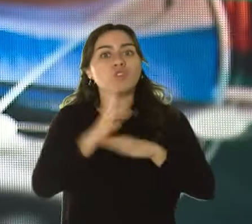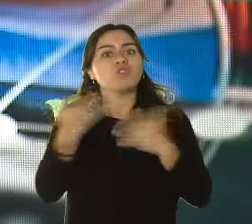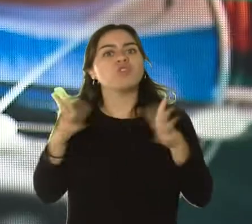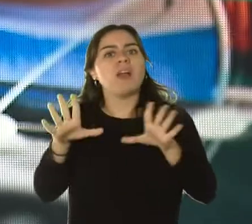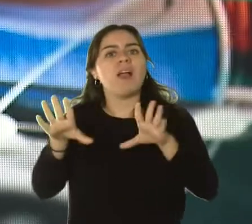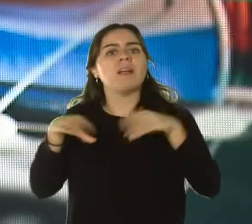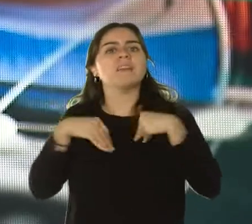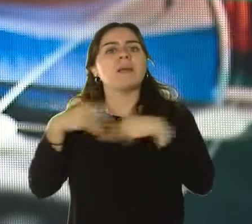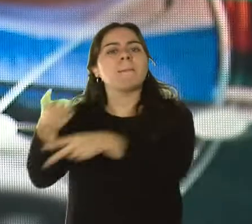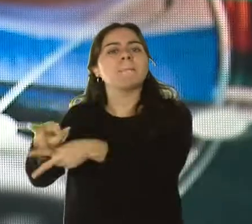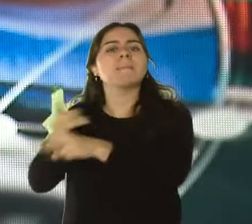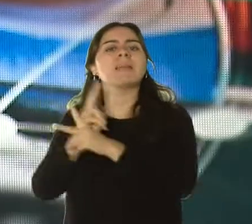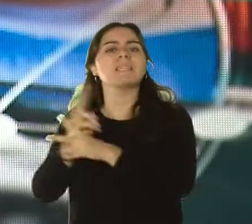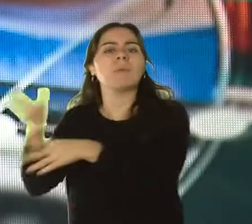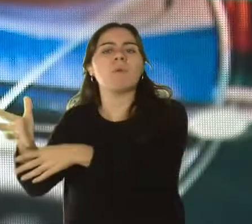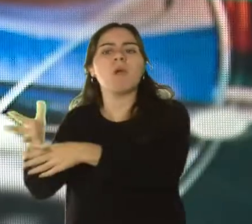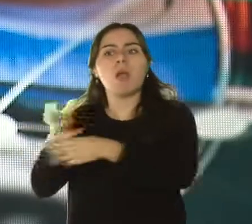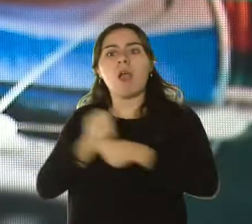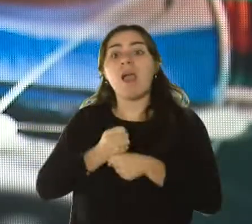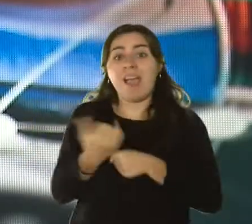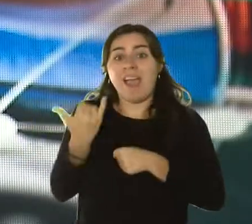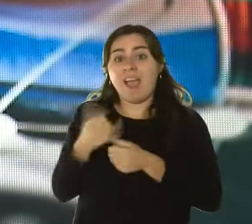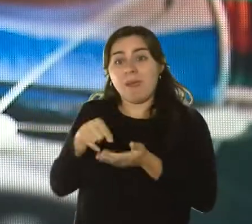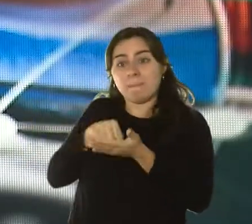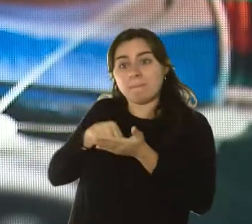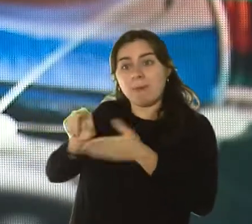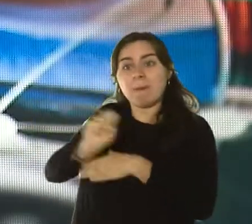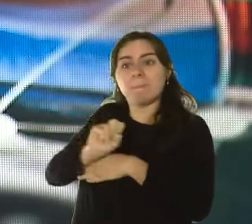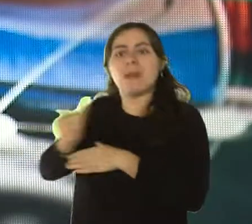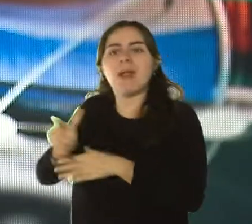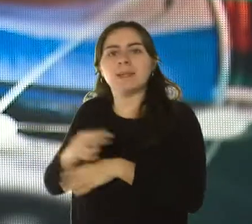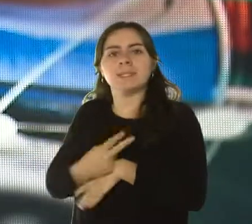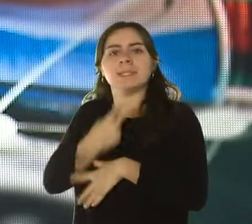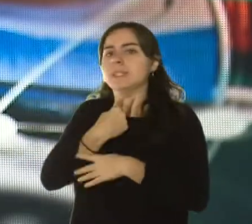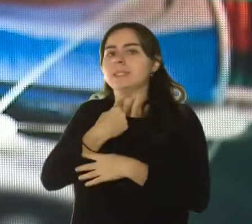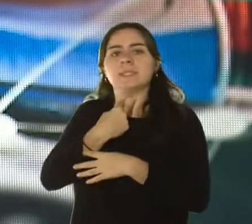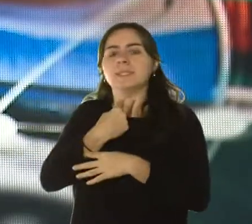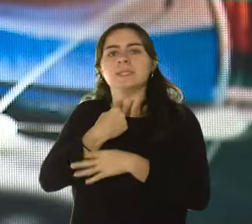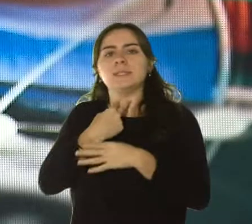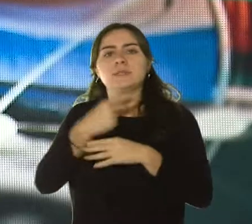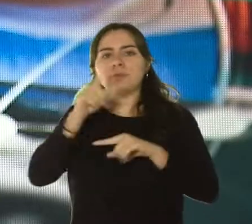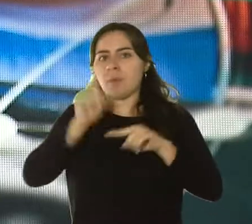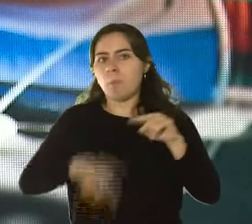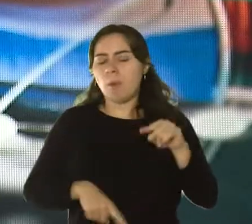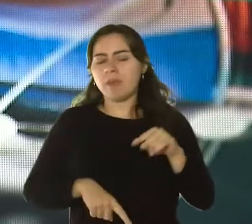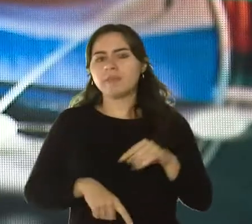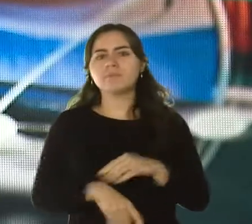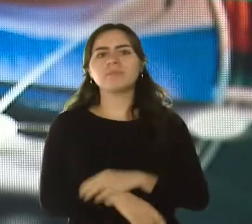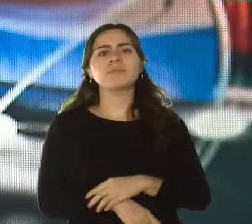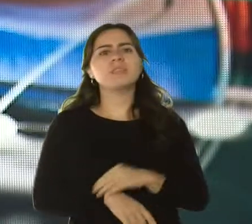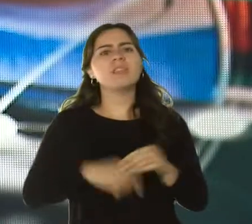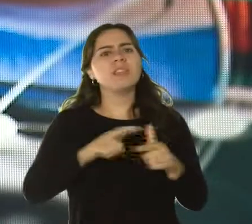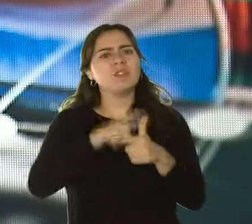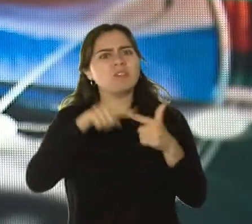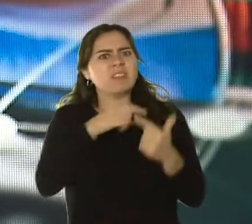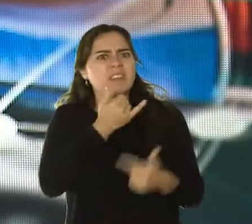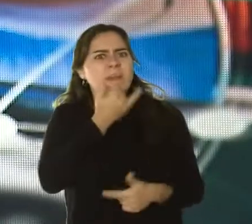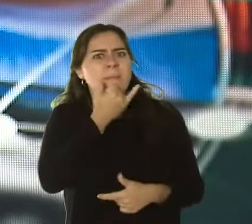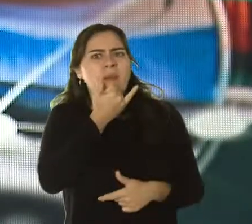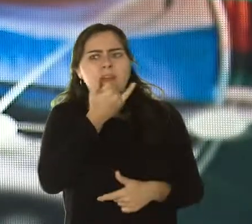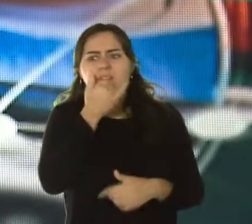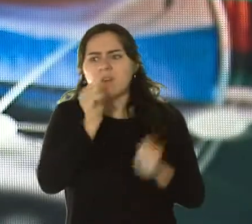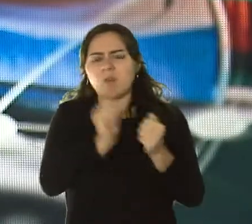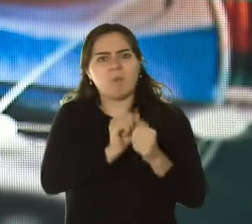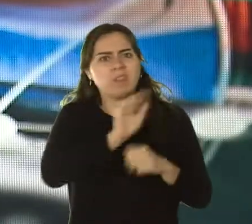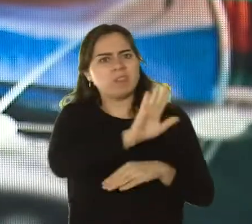préstamos, ahora no los pueden pagar. Y entonces, ¿qué pasa con estos comerciales